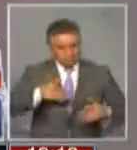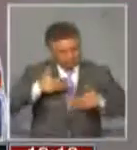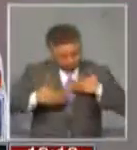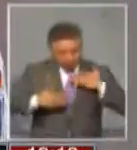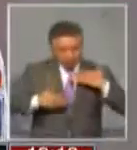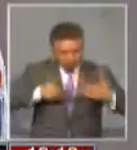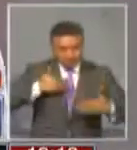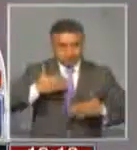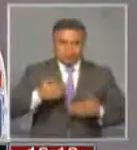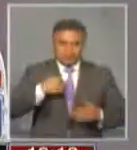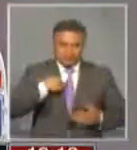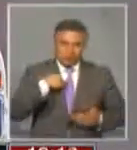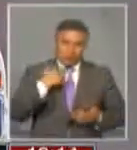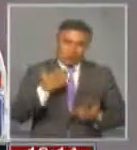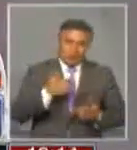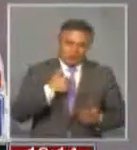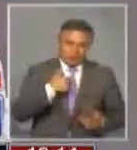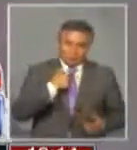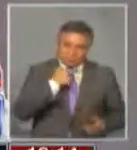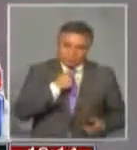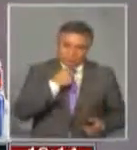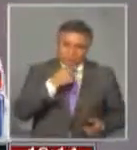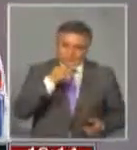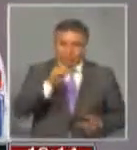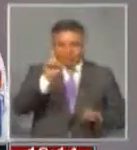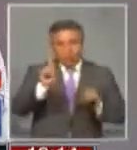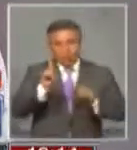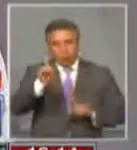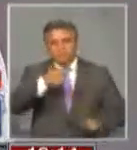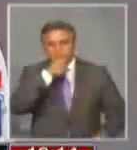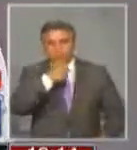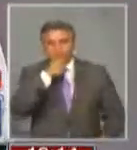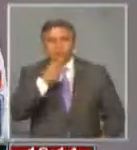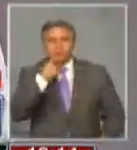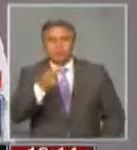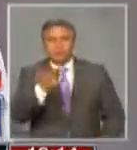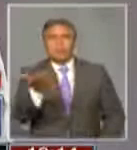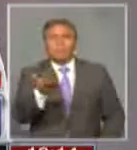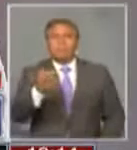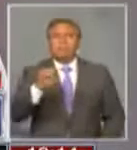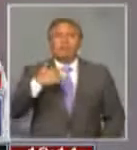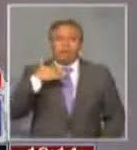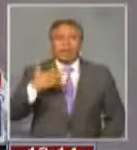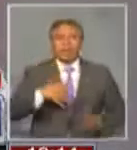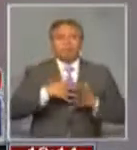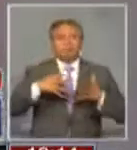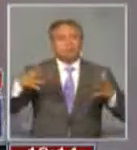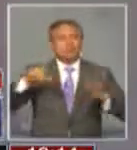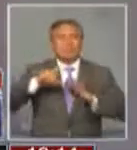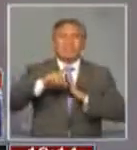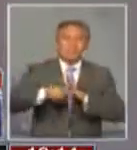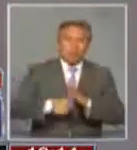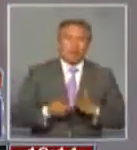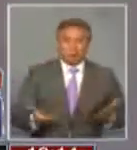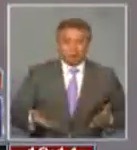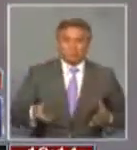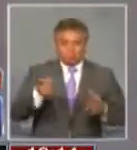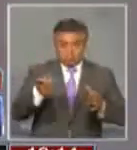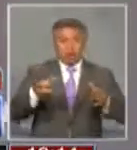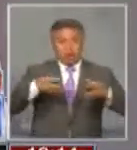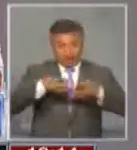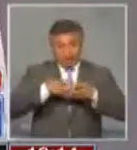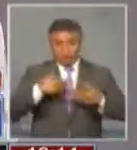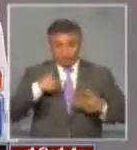y aquí es algo que, bueno, algunos periodistas han dicho, bueno, la pregunta es por qué tanta demora. La verdad es que como es un organismo